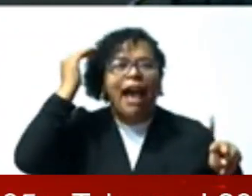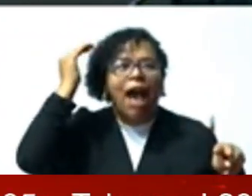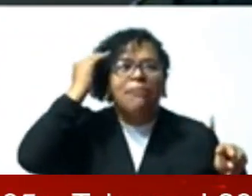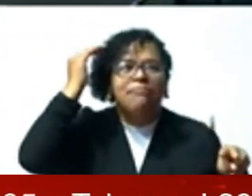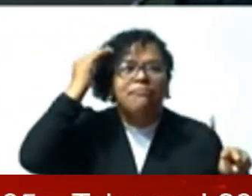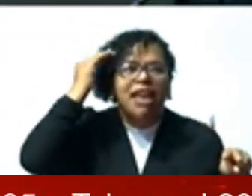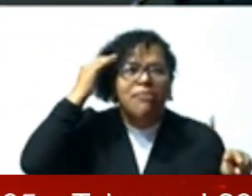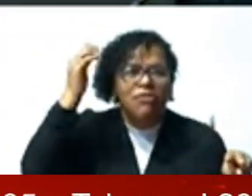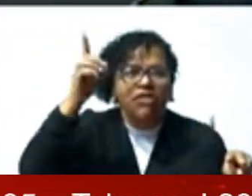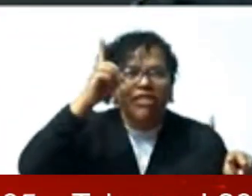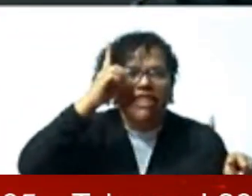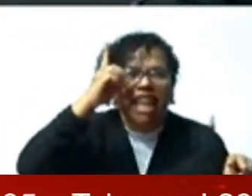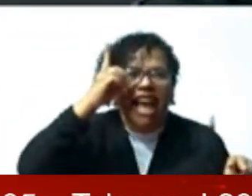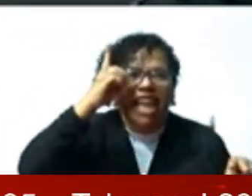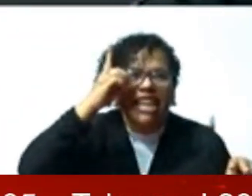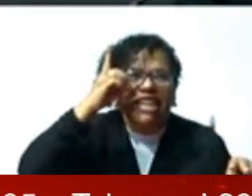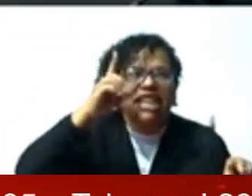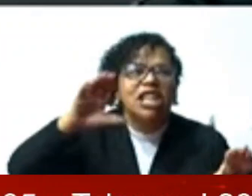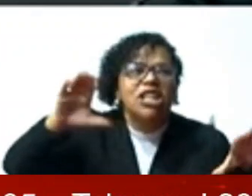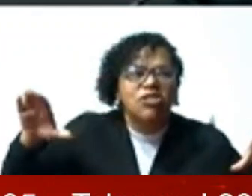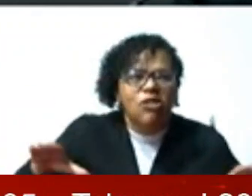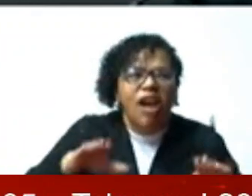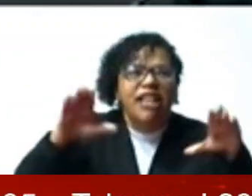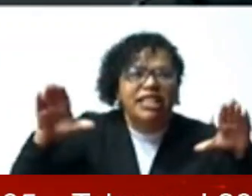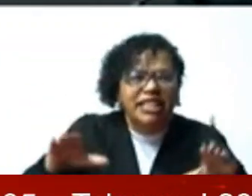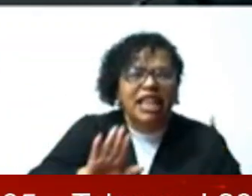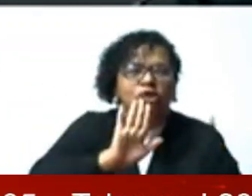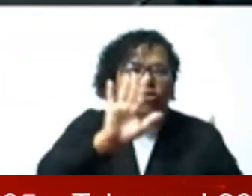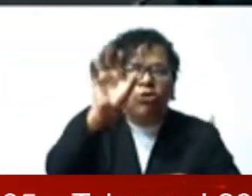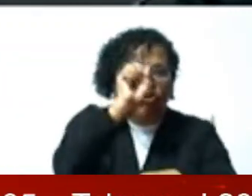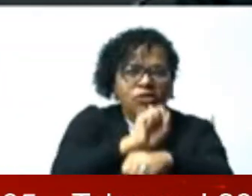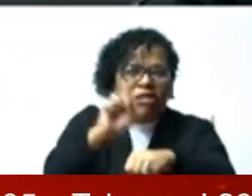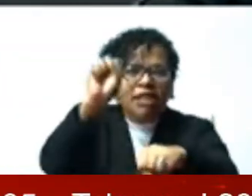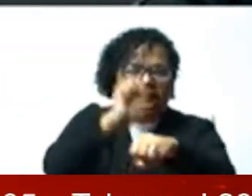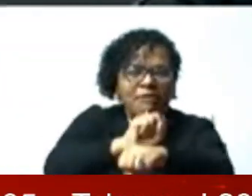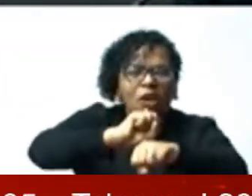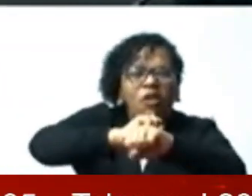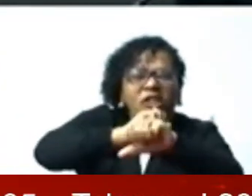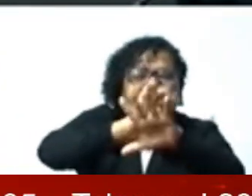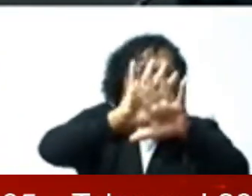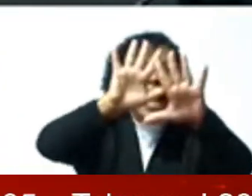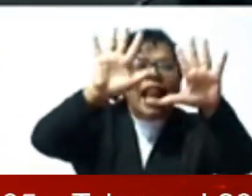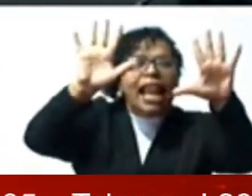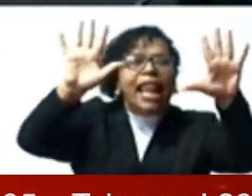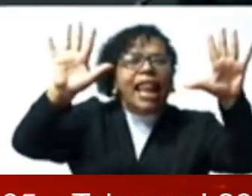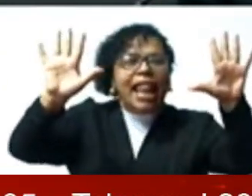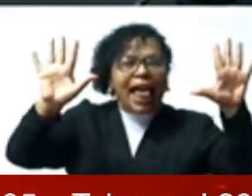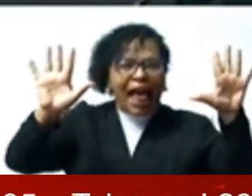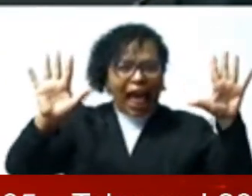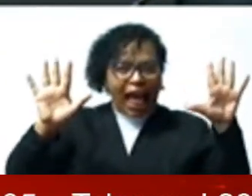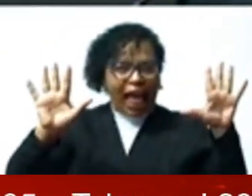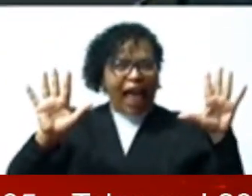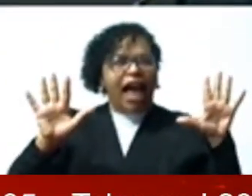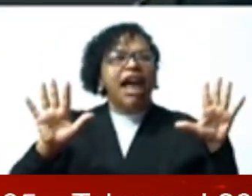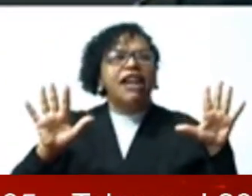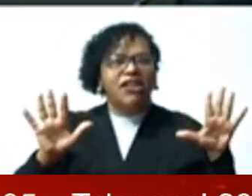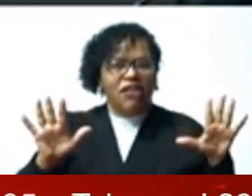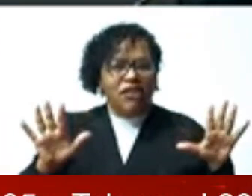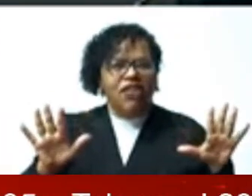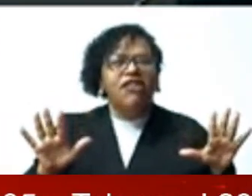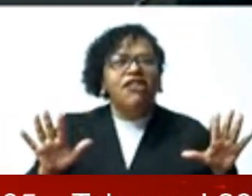Danilo. El país de la transparencia, de la equidad, sin haber, ¿cómo que dicen los